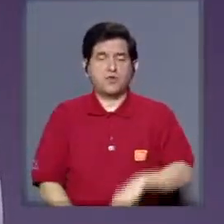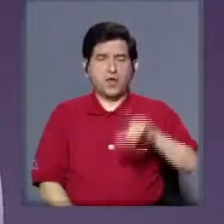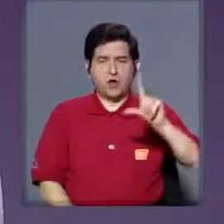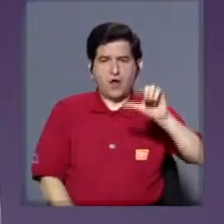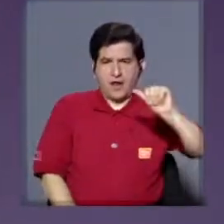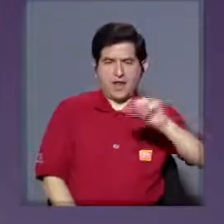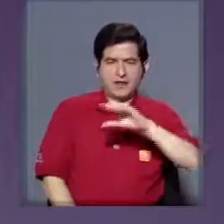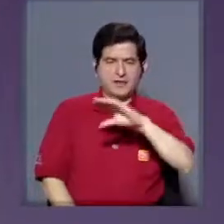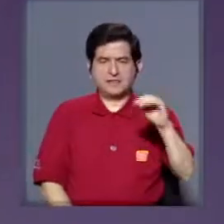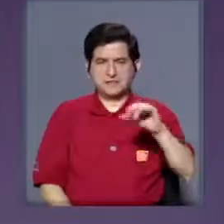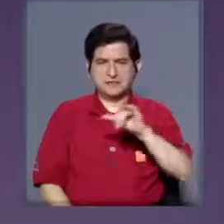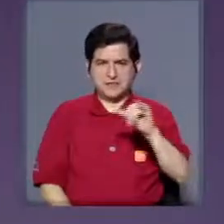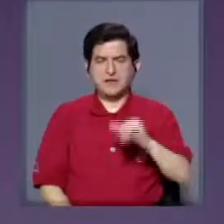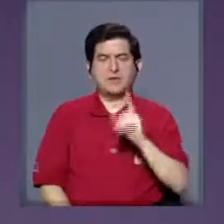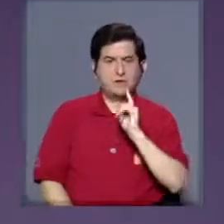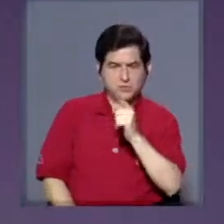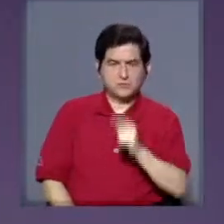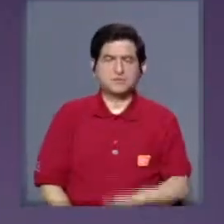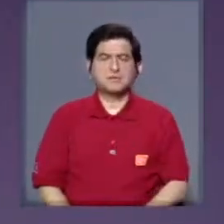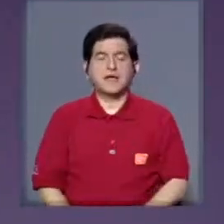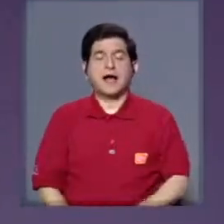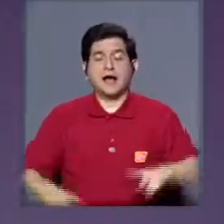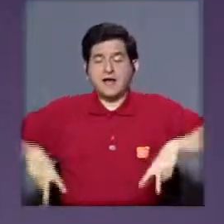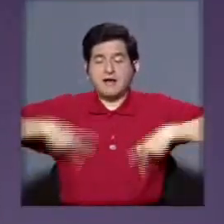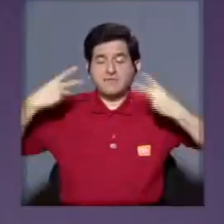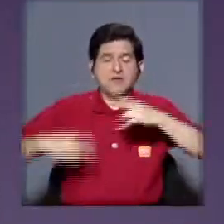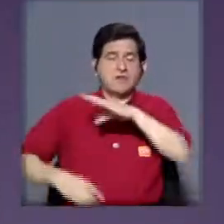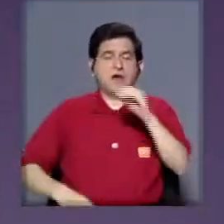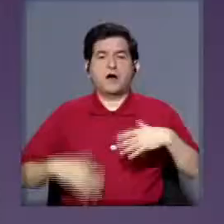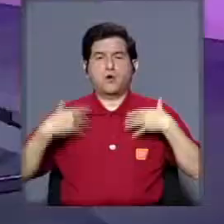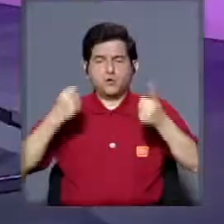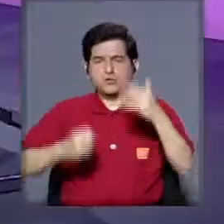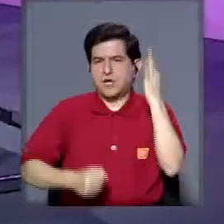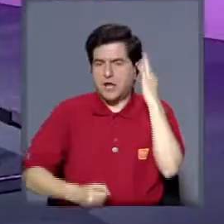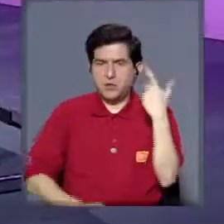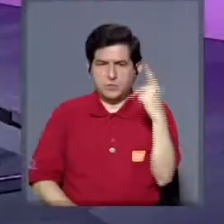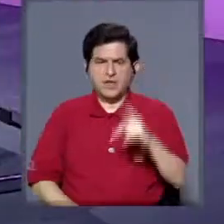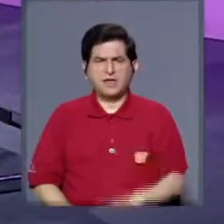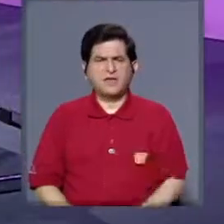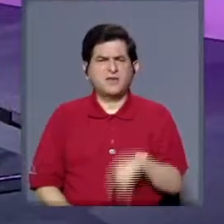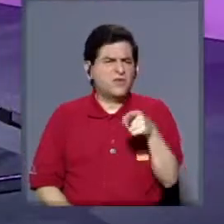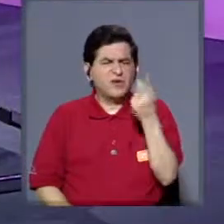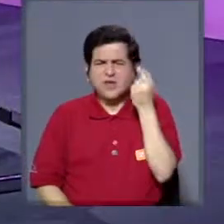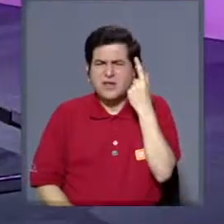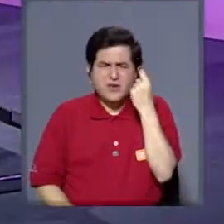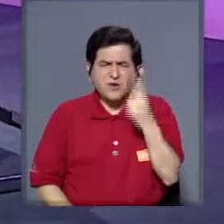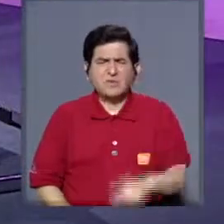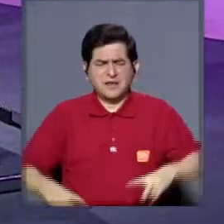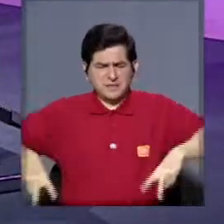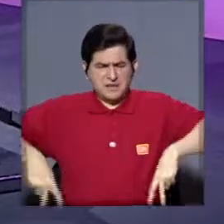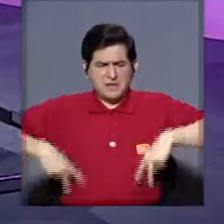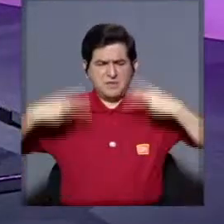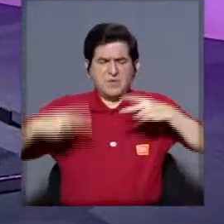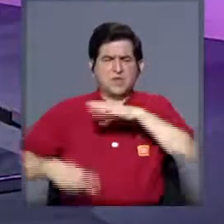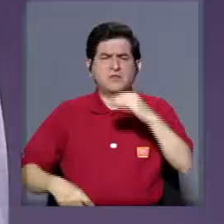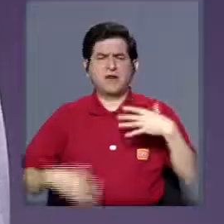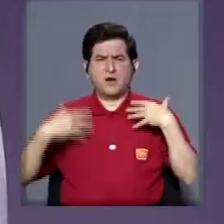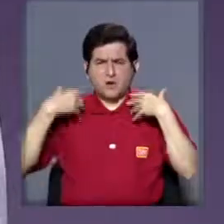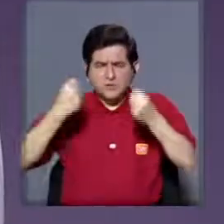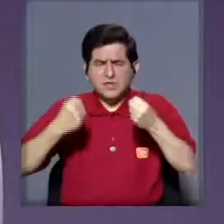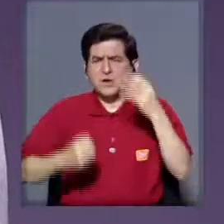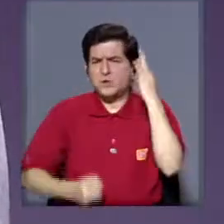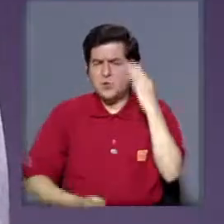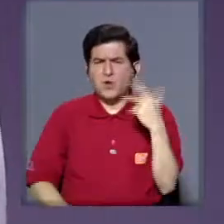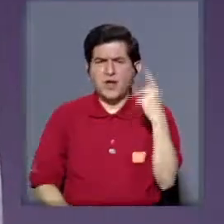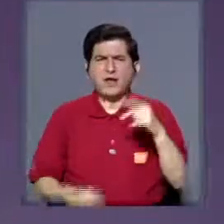mencionamos anteriormente cuando la vida o la salud de la mujer están en riesgo se me puede dar un ejemplo cuanto se entiende que la vida o la salud de la mujer está en vida si